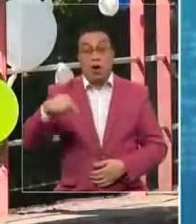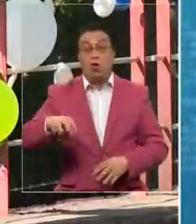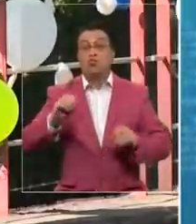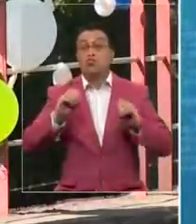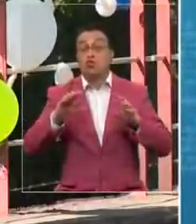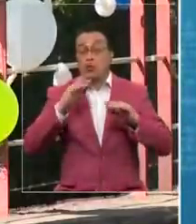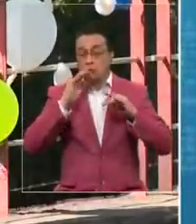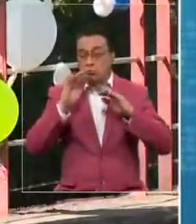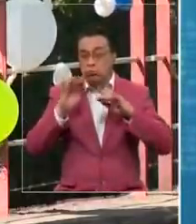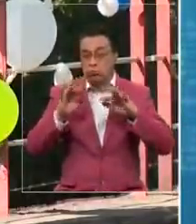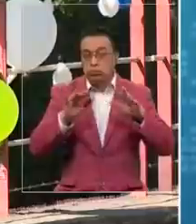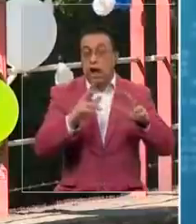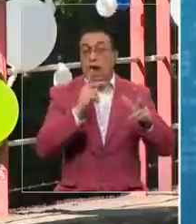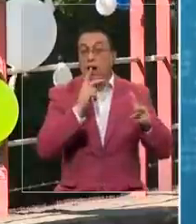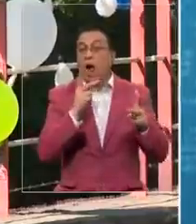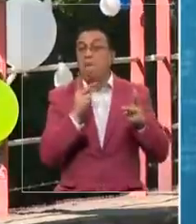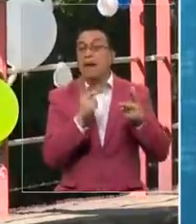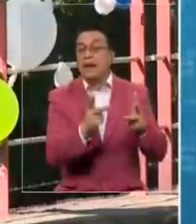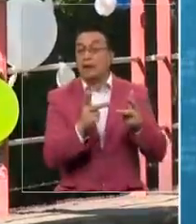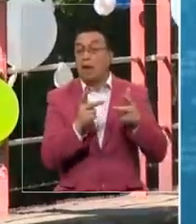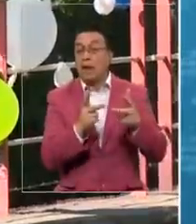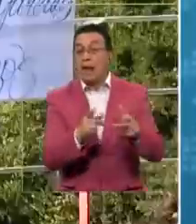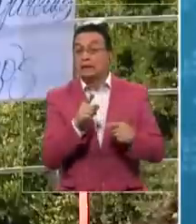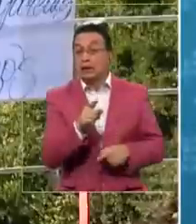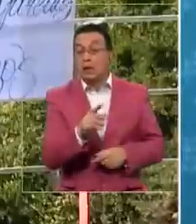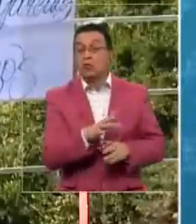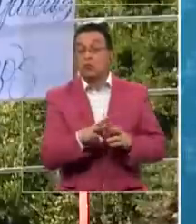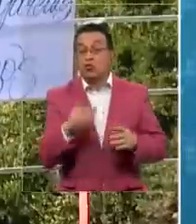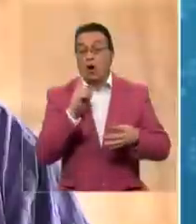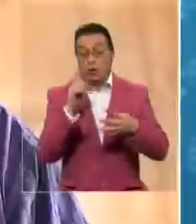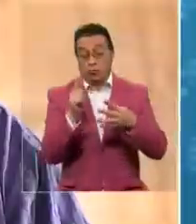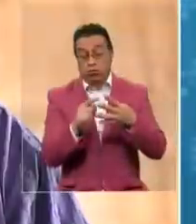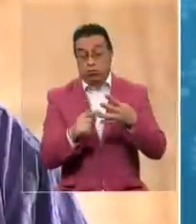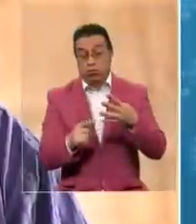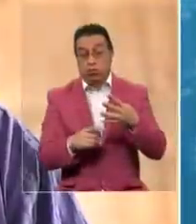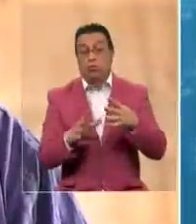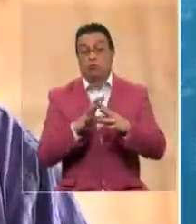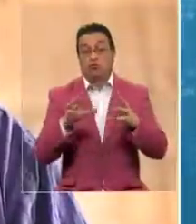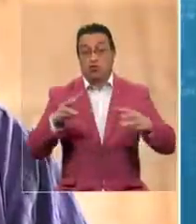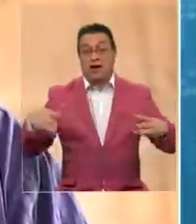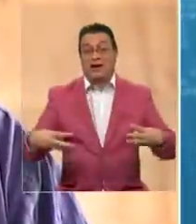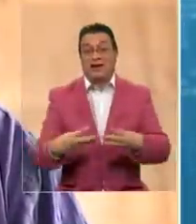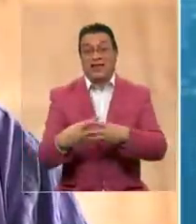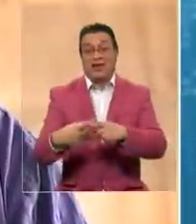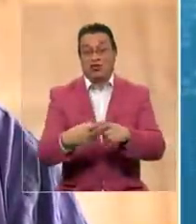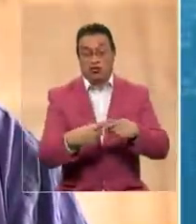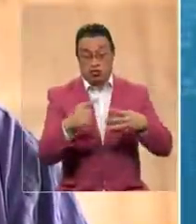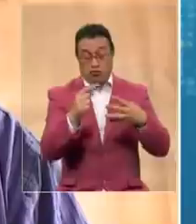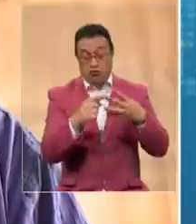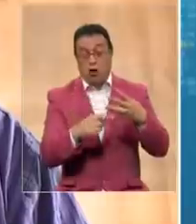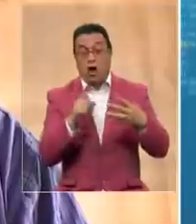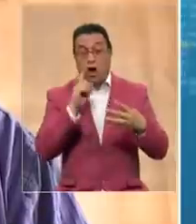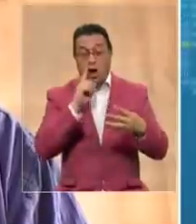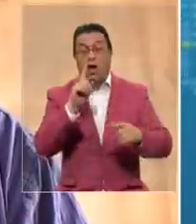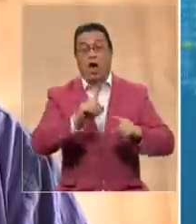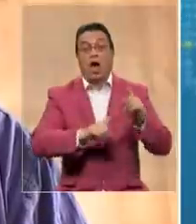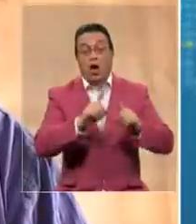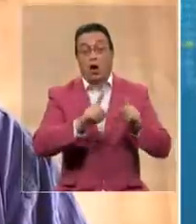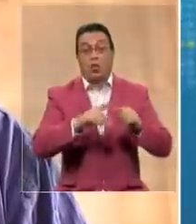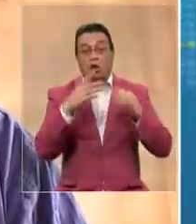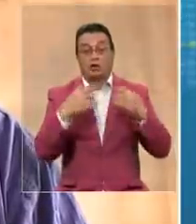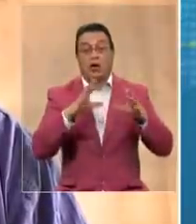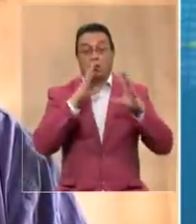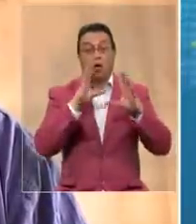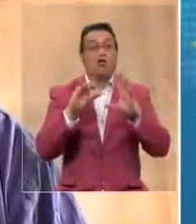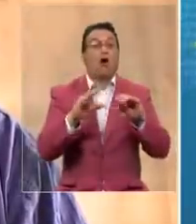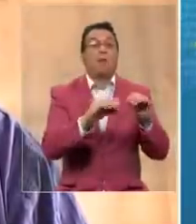muchos rumores, hay muchas amenazas. Él también ha señalado de que tiene numerosas cuentas de redes sociales y efectivamente algunas ya han sido, algunos